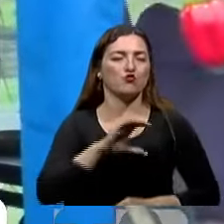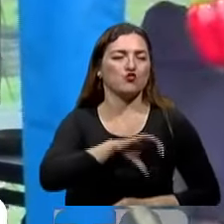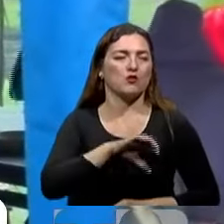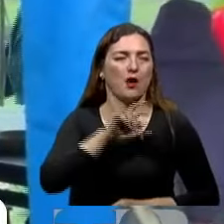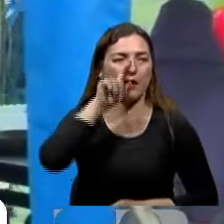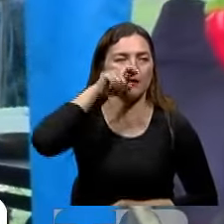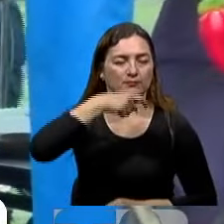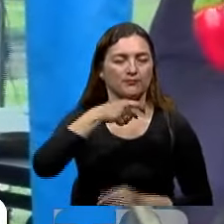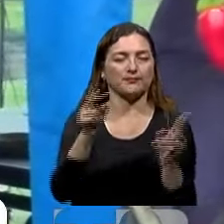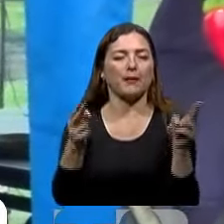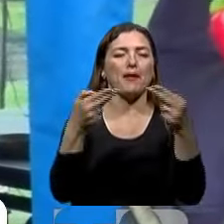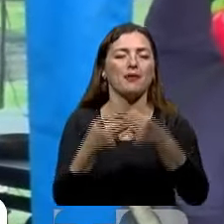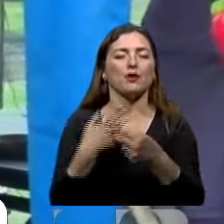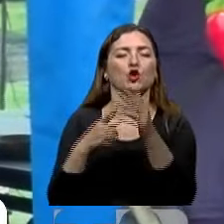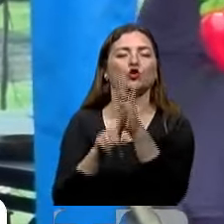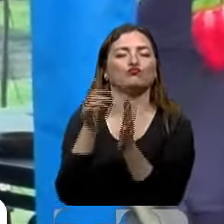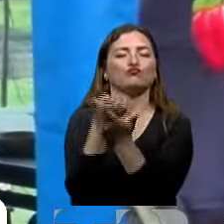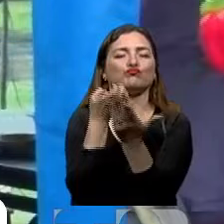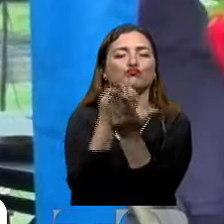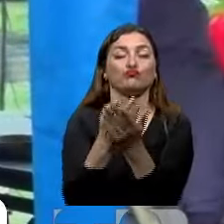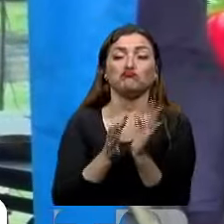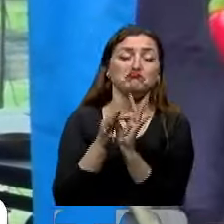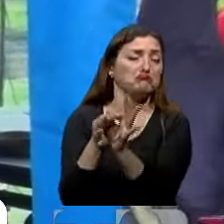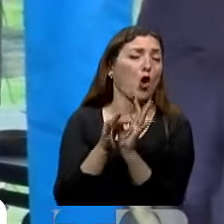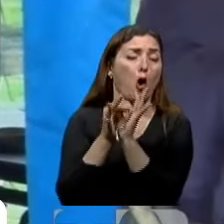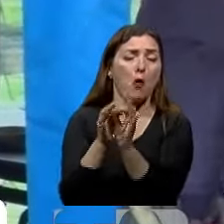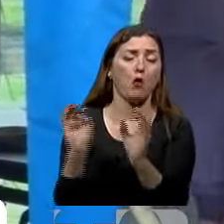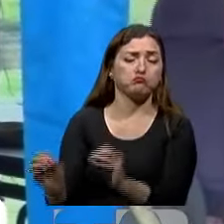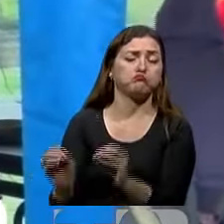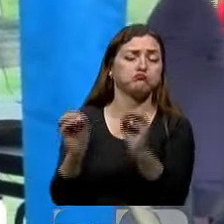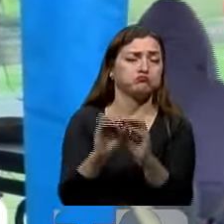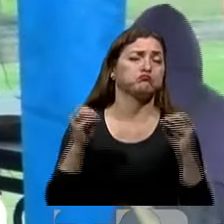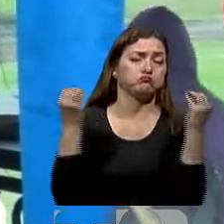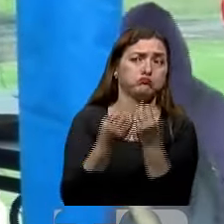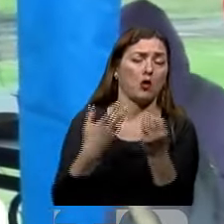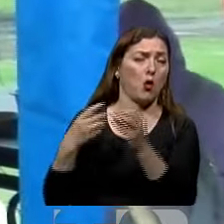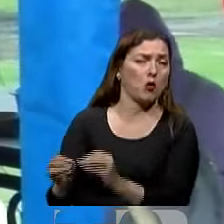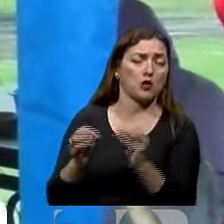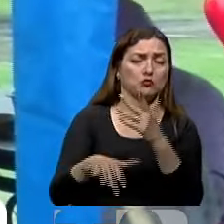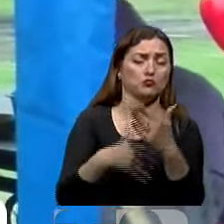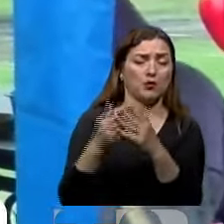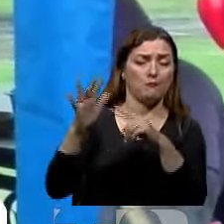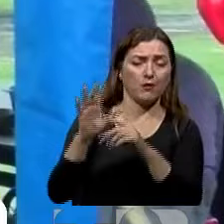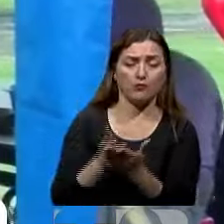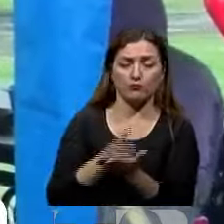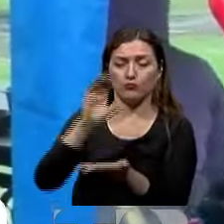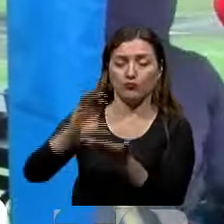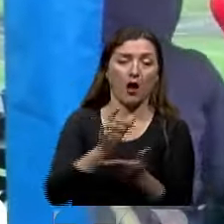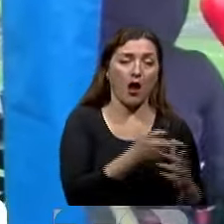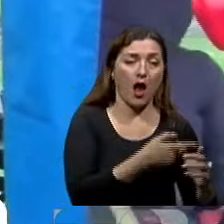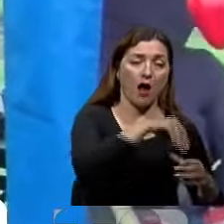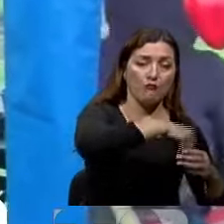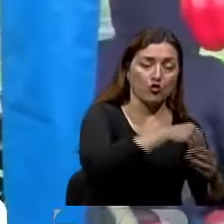de Desarrollo Comunitario, ha aportado justamente para la organización de la feria. Nosotros tenemos una partida que permite justamente establecer ese